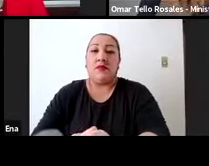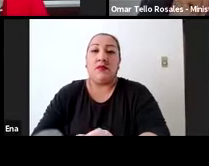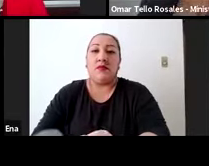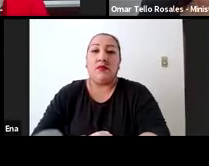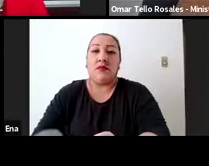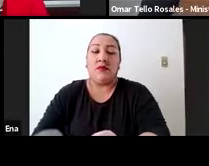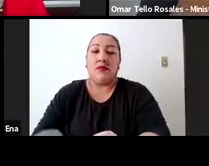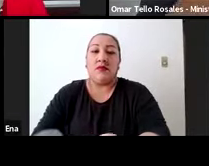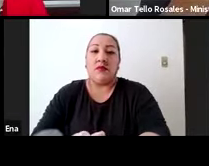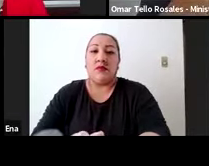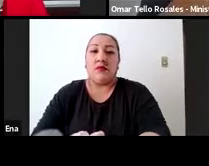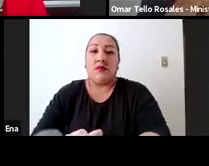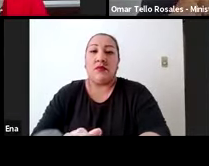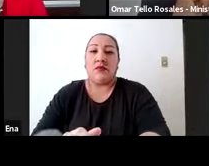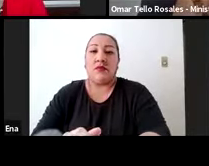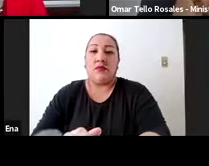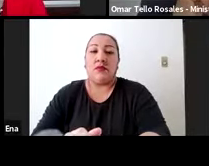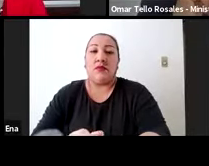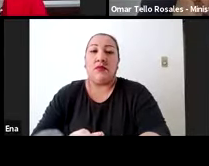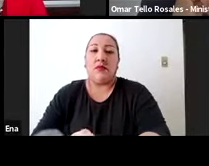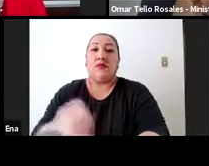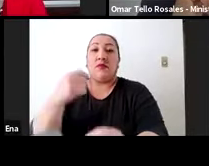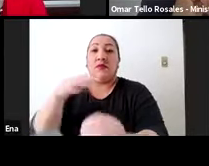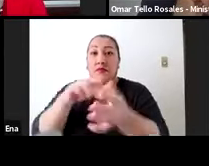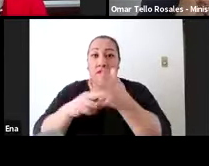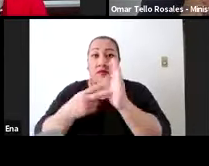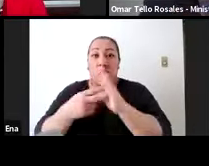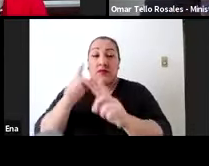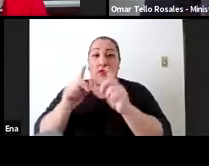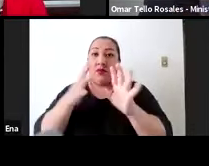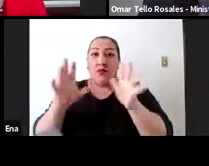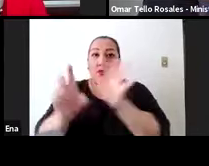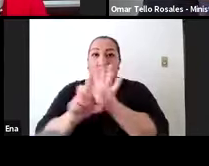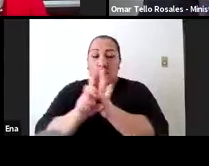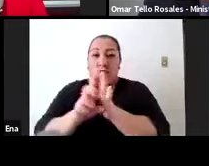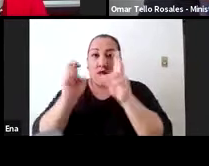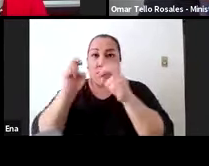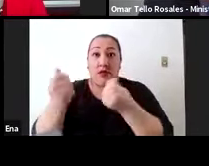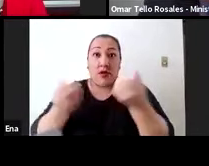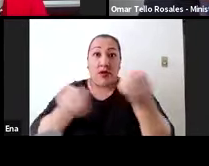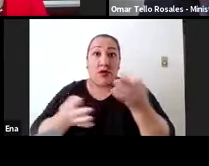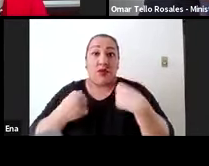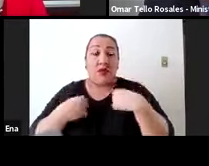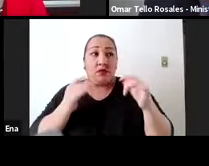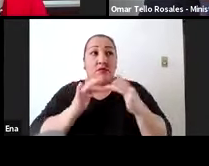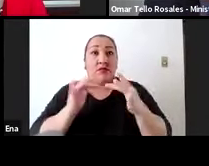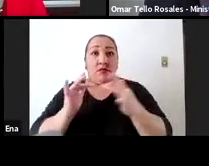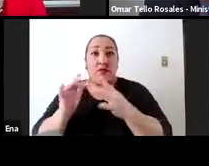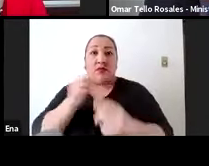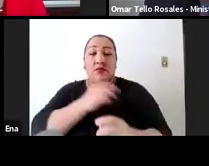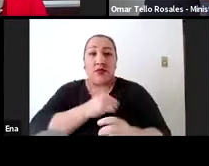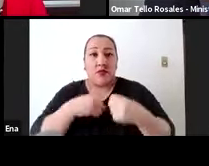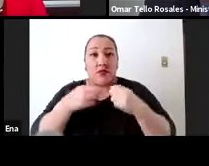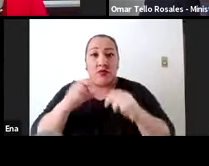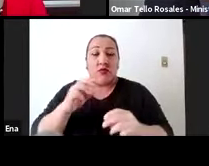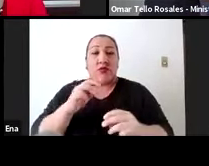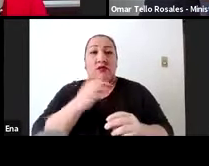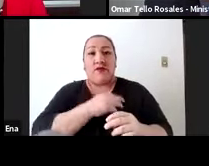Uno, de salir un ilícito o un perjuicio económico, tenemos que coordinar con el Ministerio Público, la Fiscalía, para